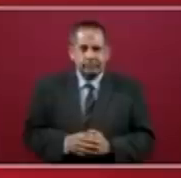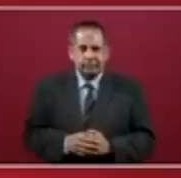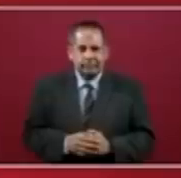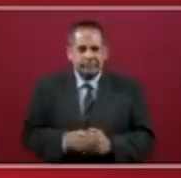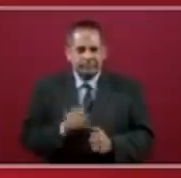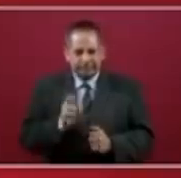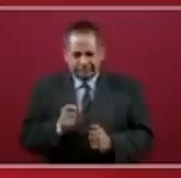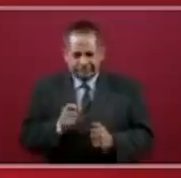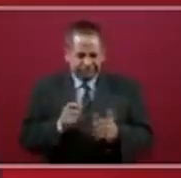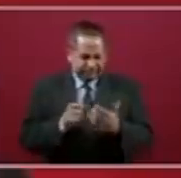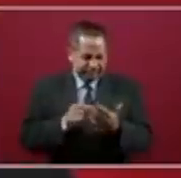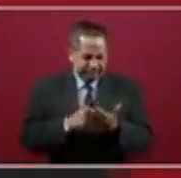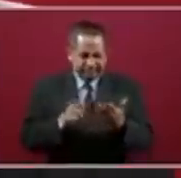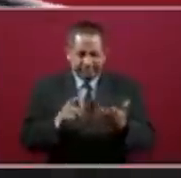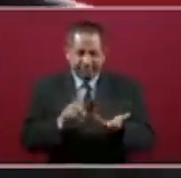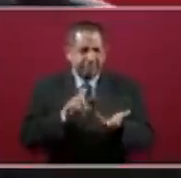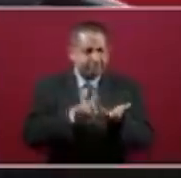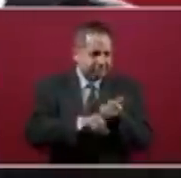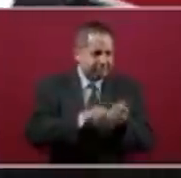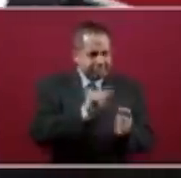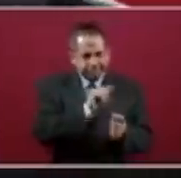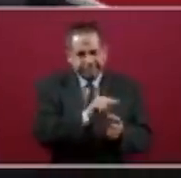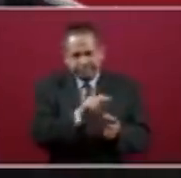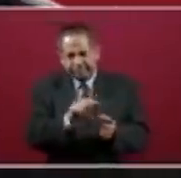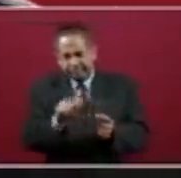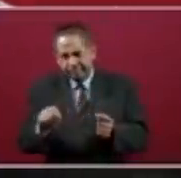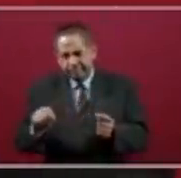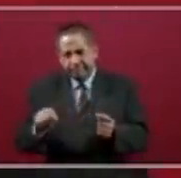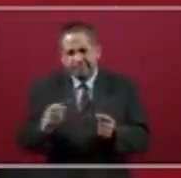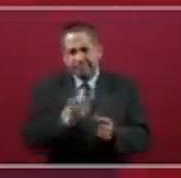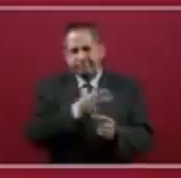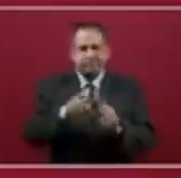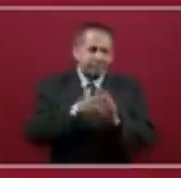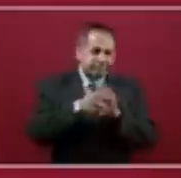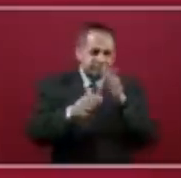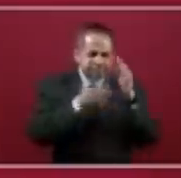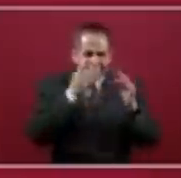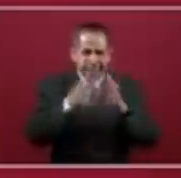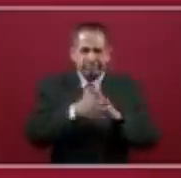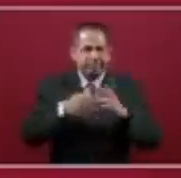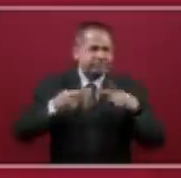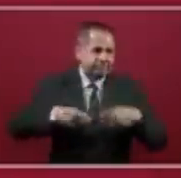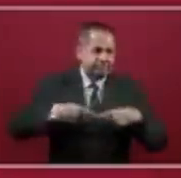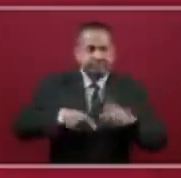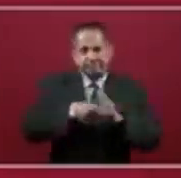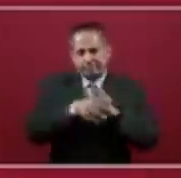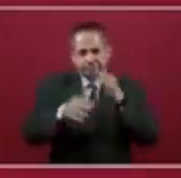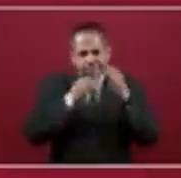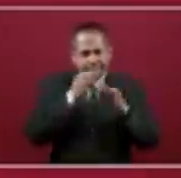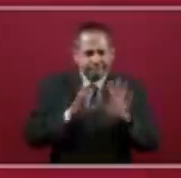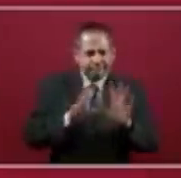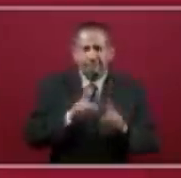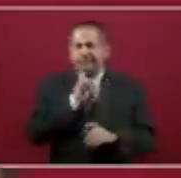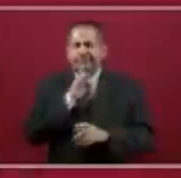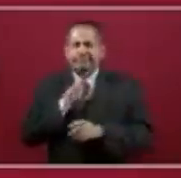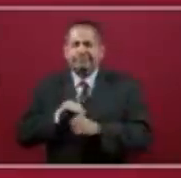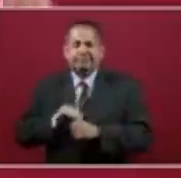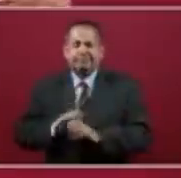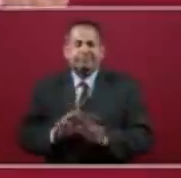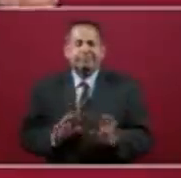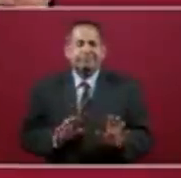involucra a medios y a periodistas y no